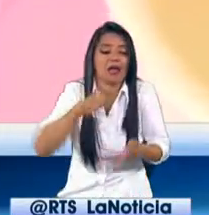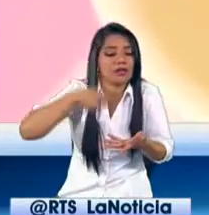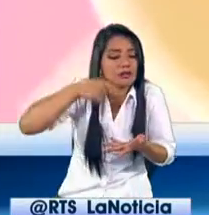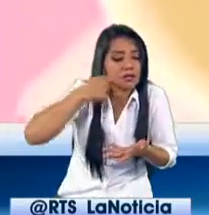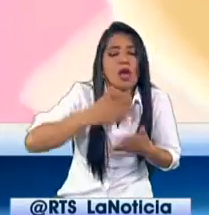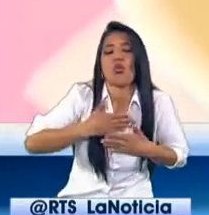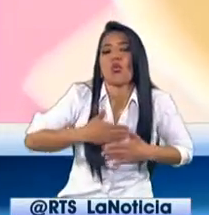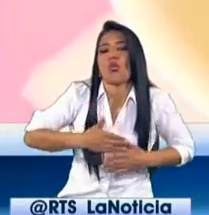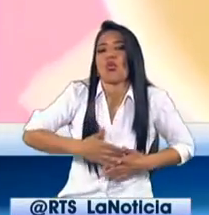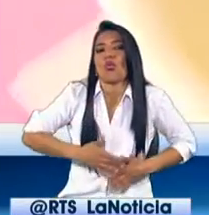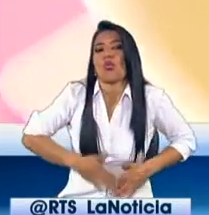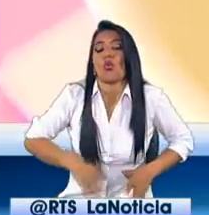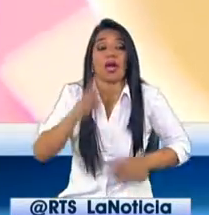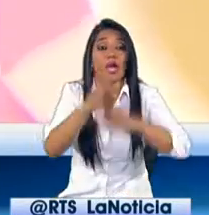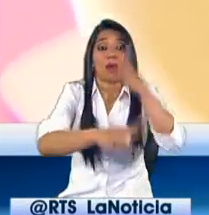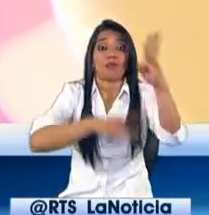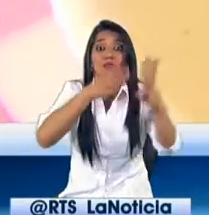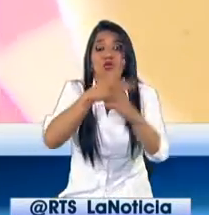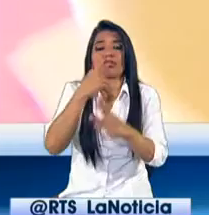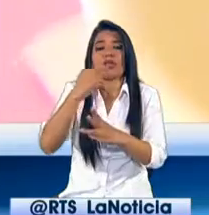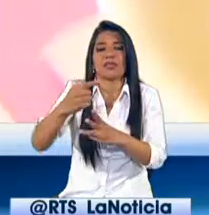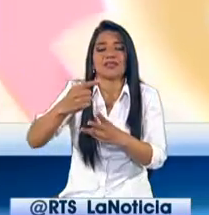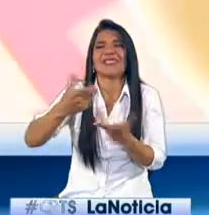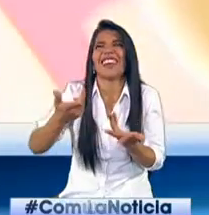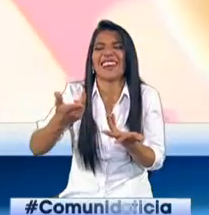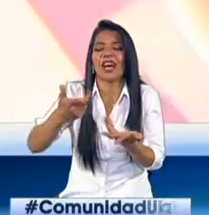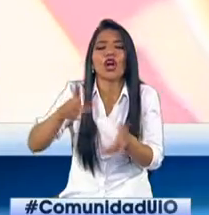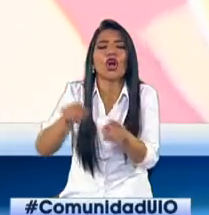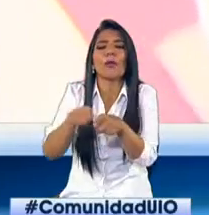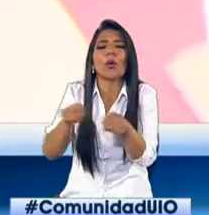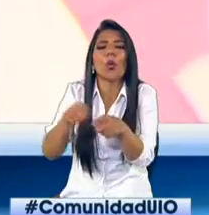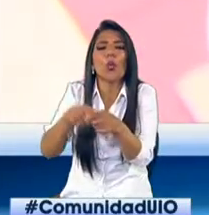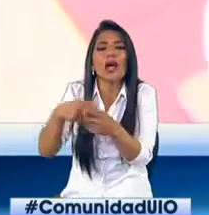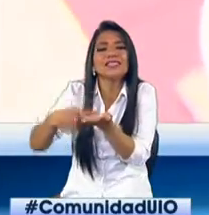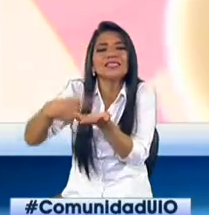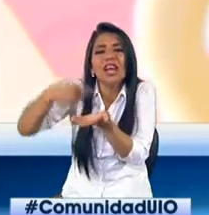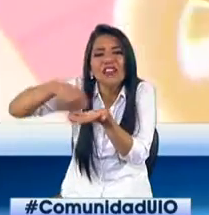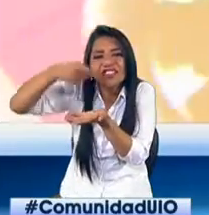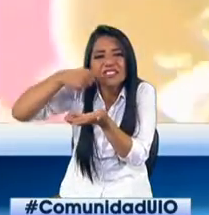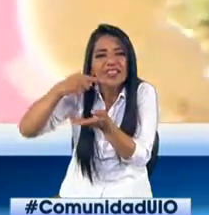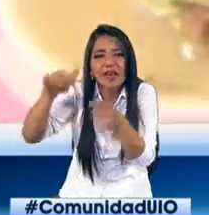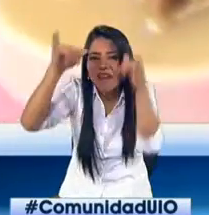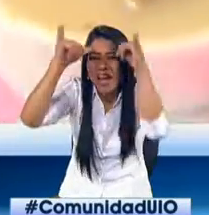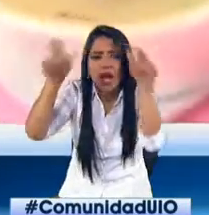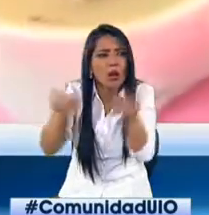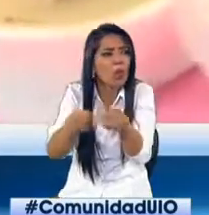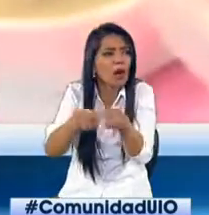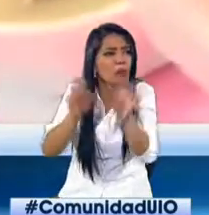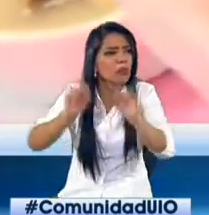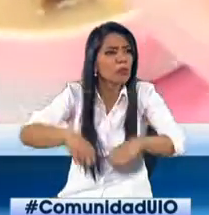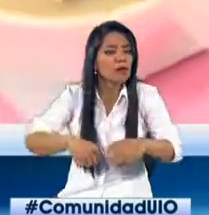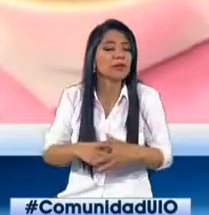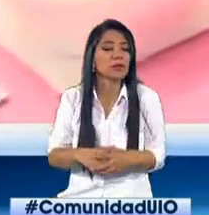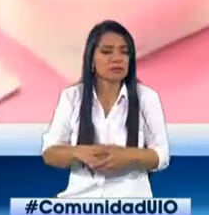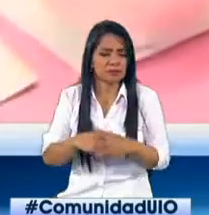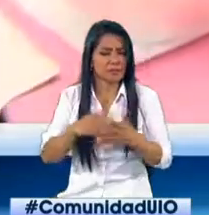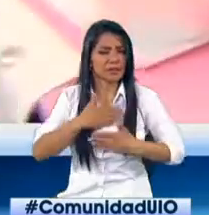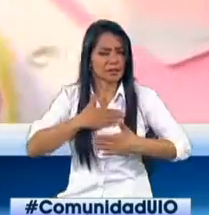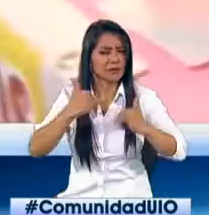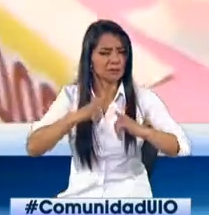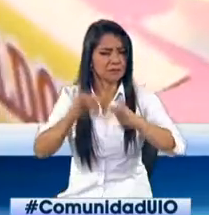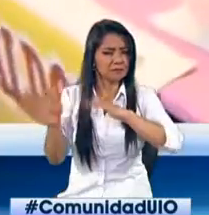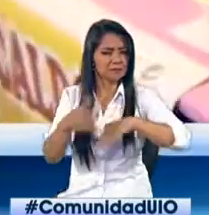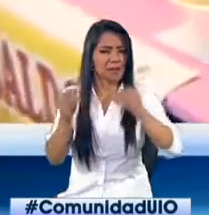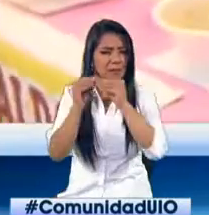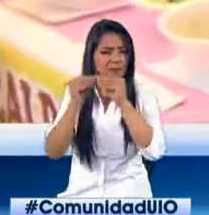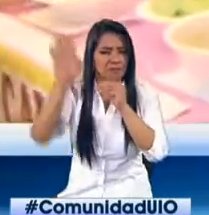en el mundo nos dicen de ceviche el ceviche de vaca imagínense otros para disfrutarlo pero sigamos viendo más vamos